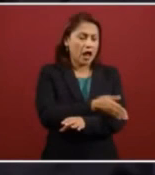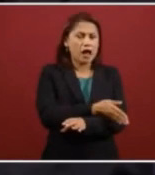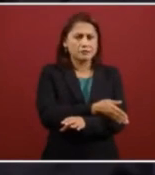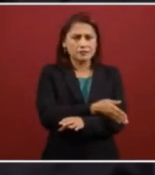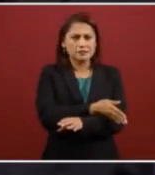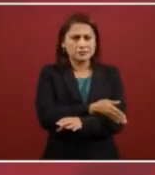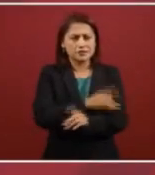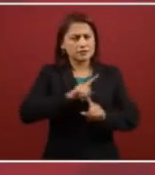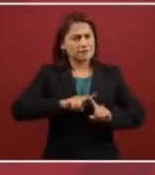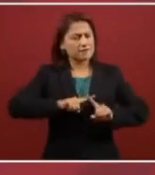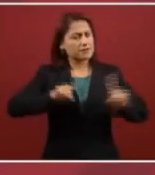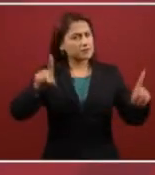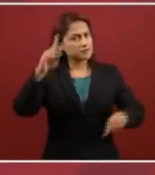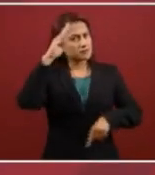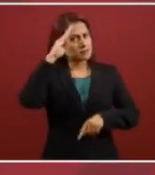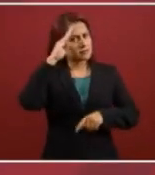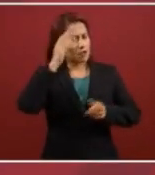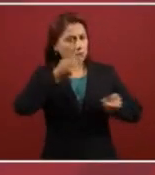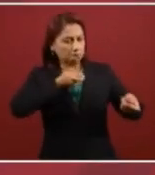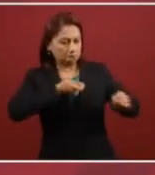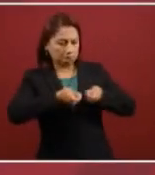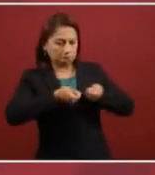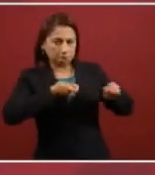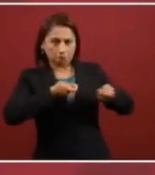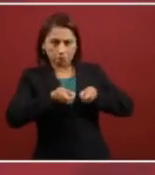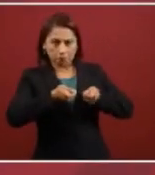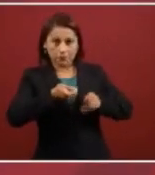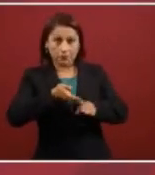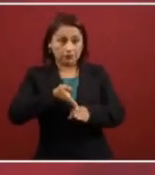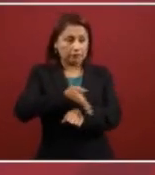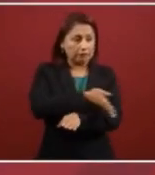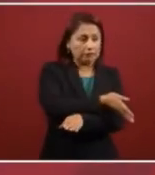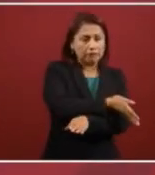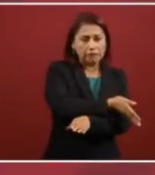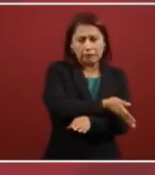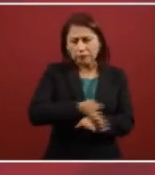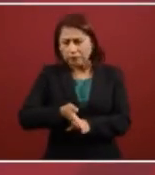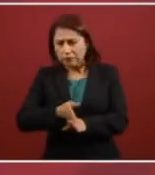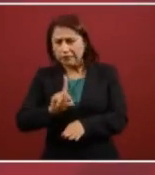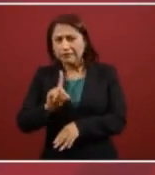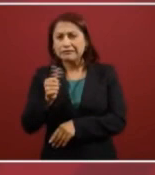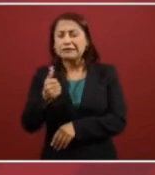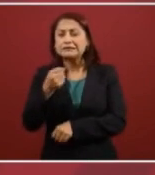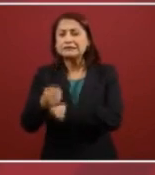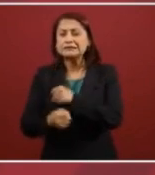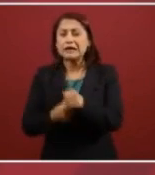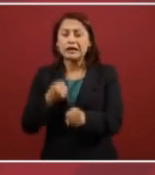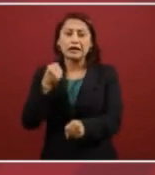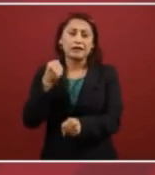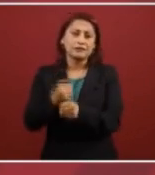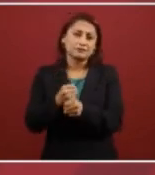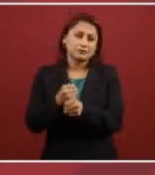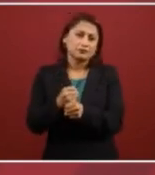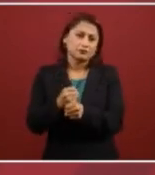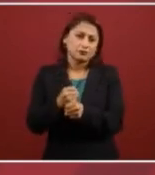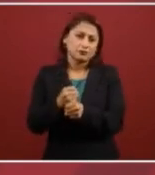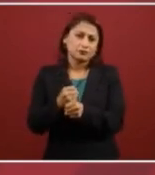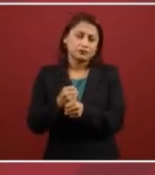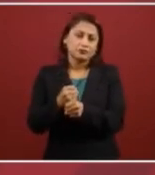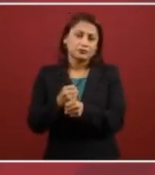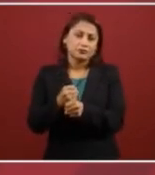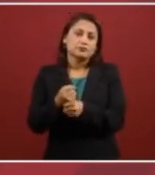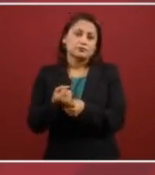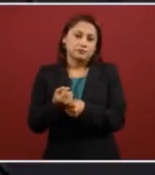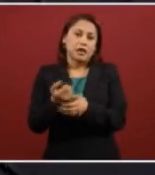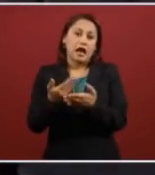colonization mentally. Son 36 años. There's 36 years. Entonces, lleva